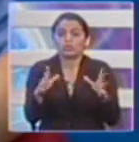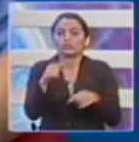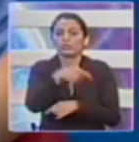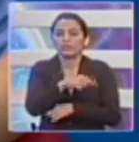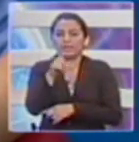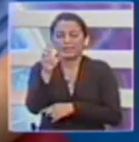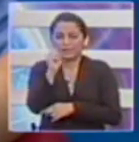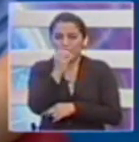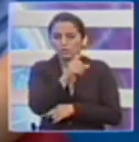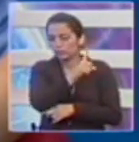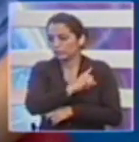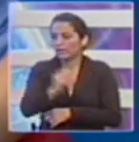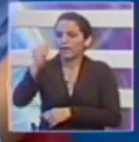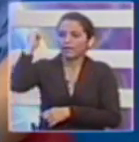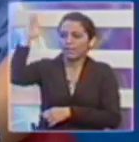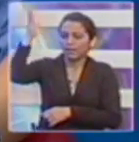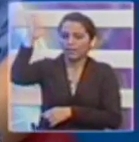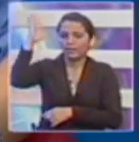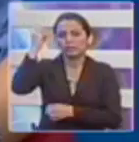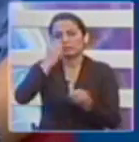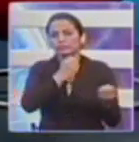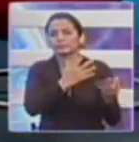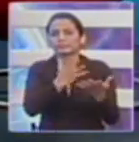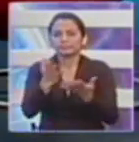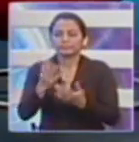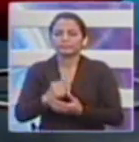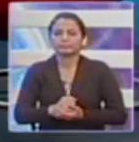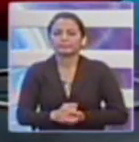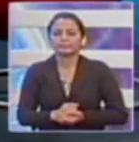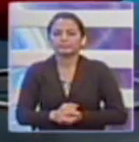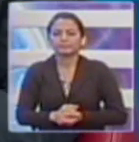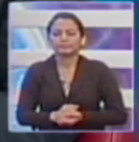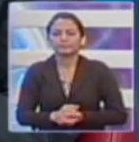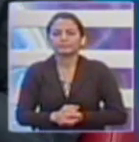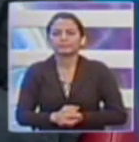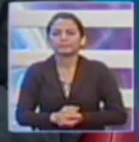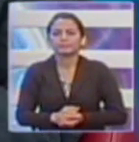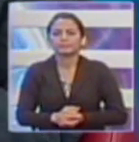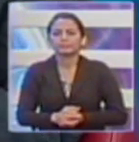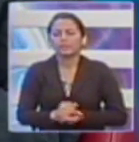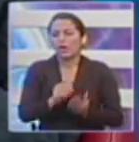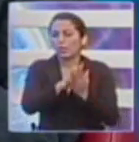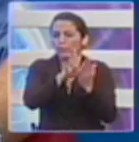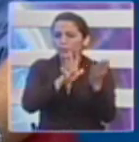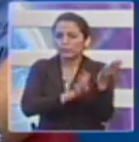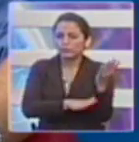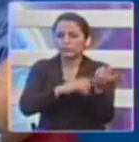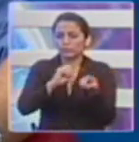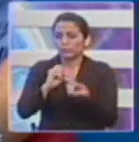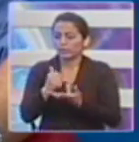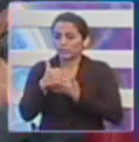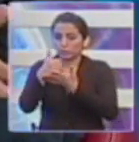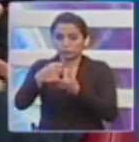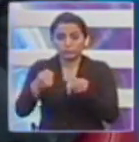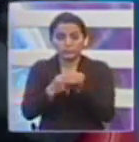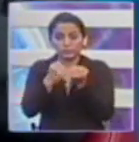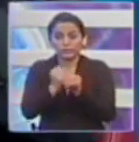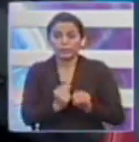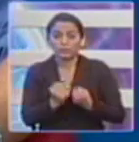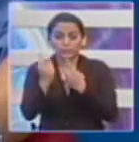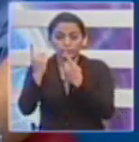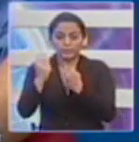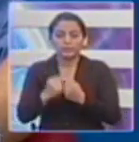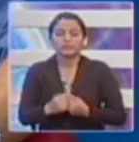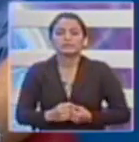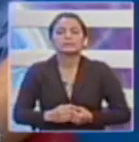partir del 19 de febrero llega a nuestro amado Ecuador. ¿Hay un proyecto para el cambio de migrantes en Europa o no? ¿Eso desde es luego, lo que se plantea o se analiza? Desde luego que